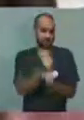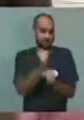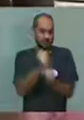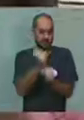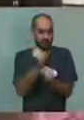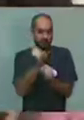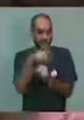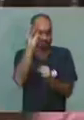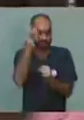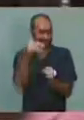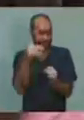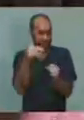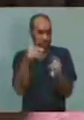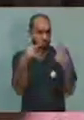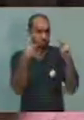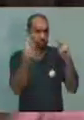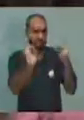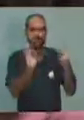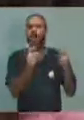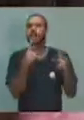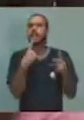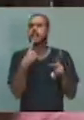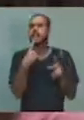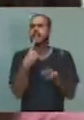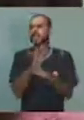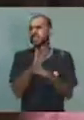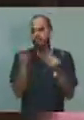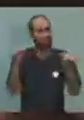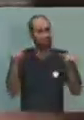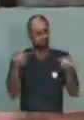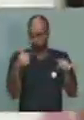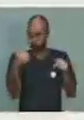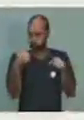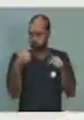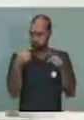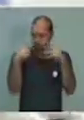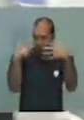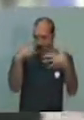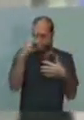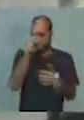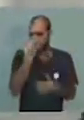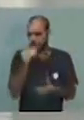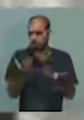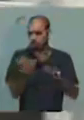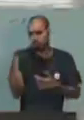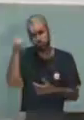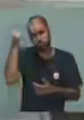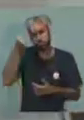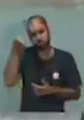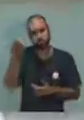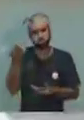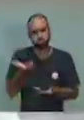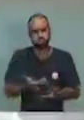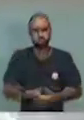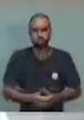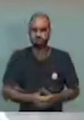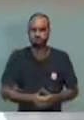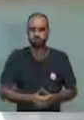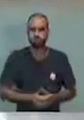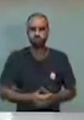profesionalmente. Defíneme el Centro de Inmunología Molecular para ti, como joven. Bueno, el Centro de Inmunología Molecular es